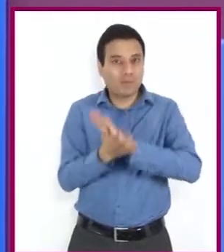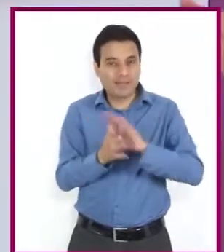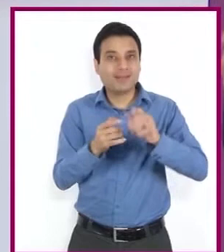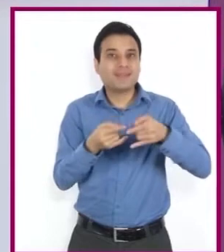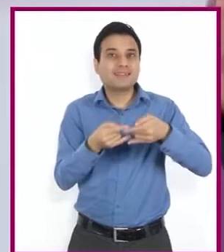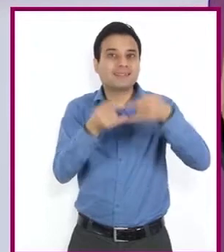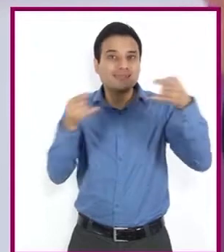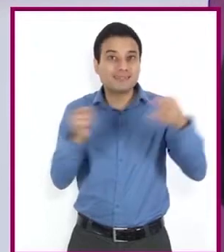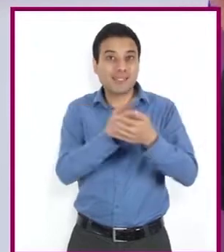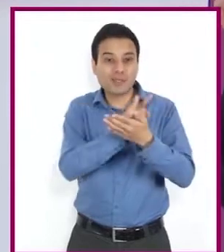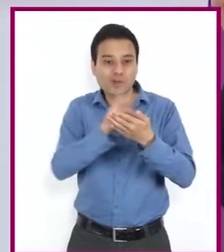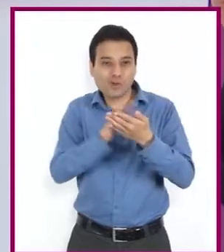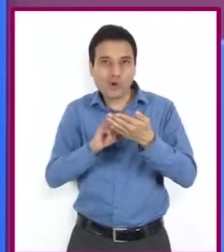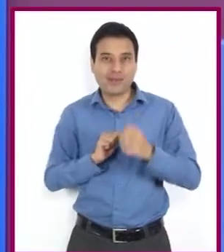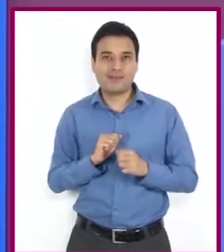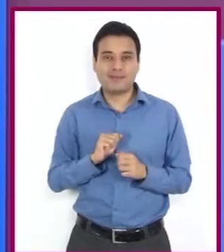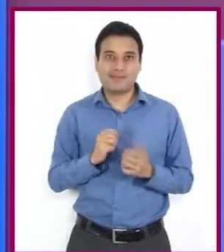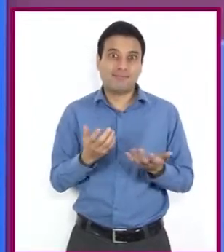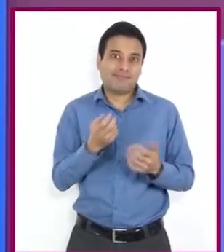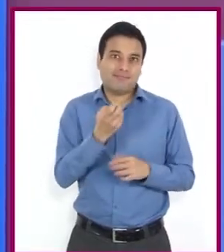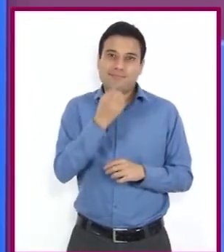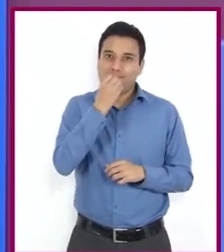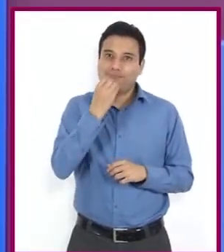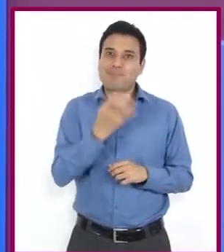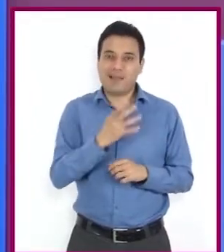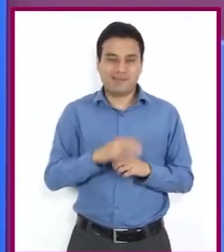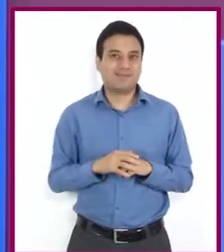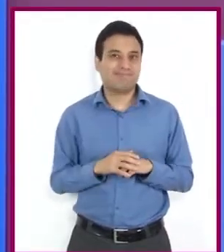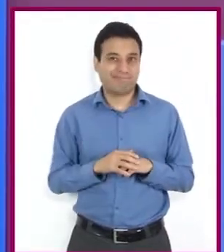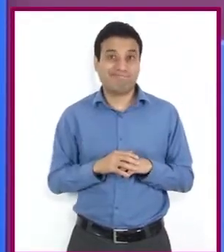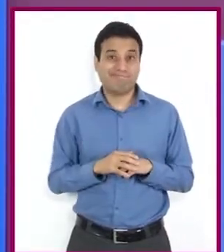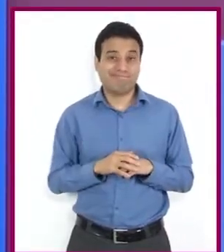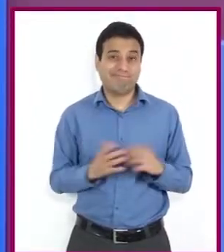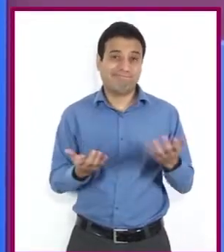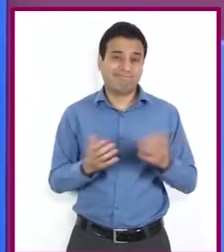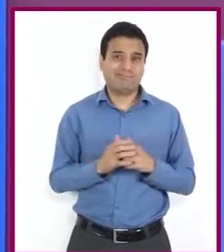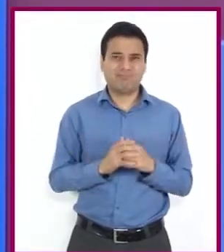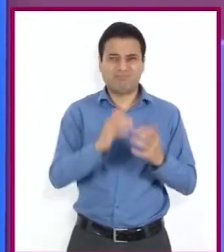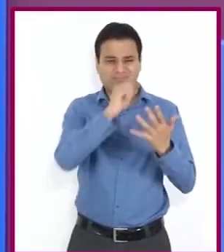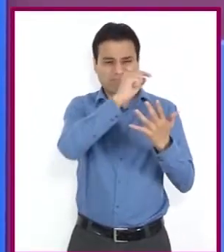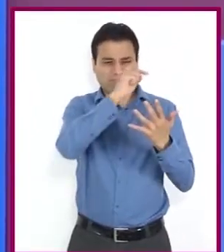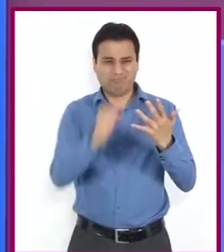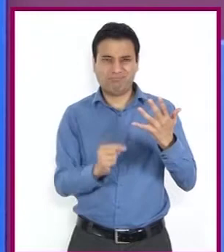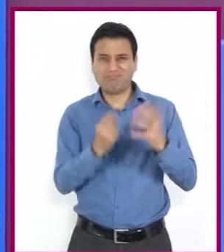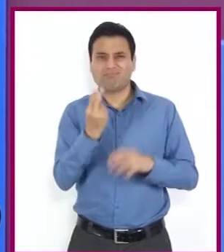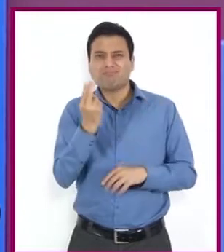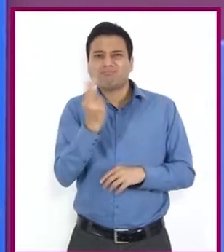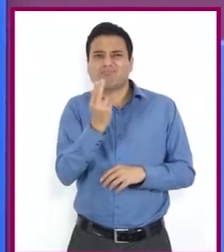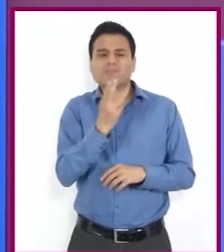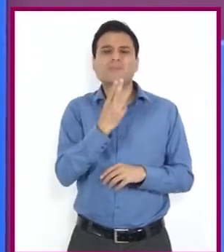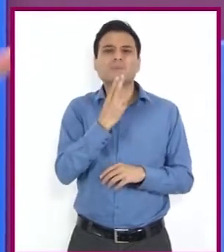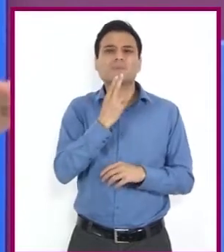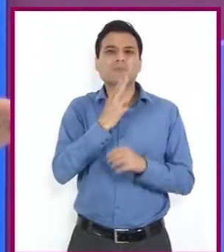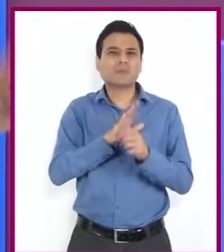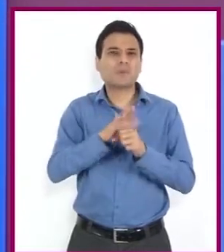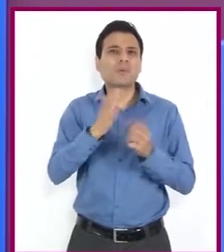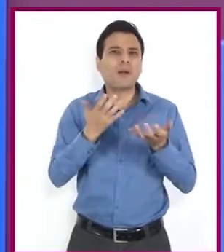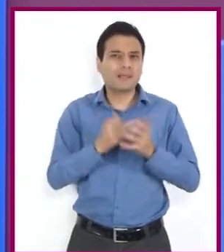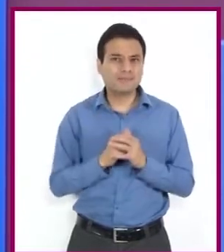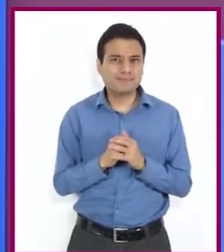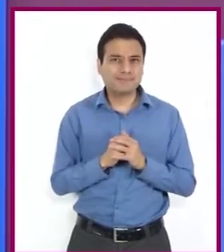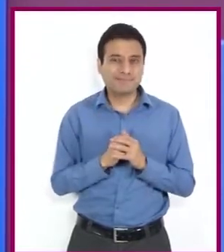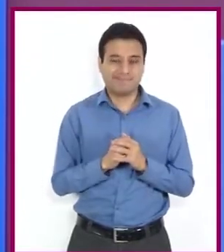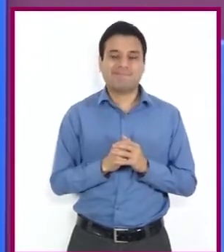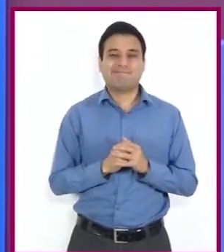Además de ser un ejercicio lúdico, reflexionaremos sobre los recursos gráficos que deben utilizarse. ¿Listas